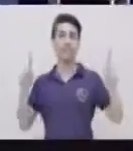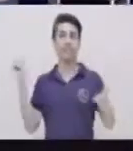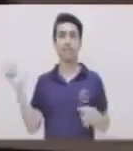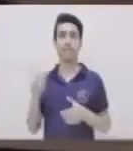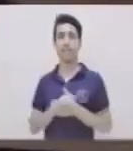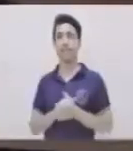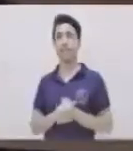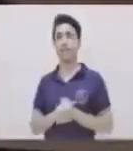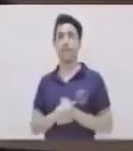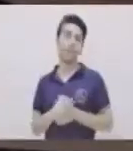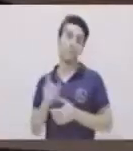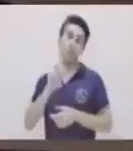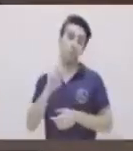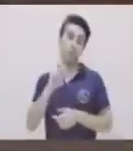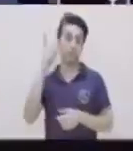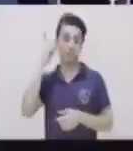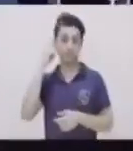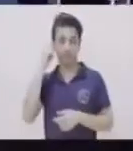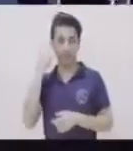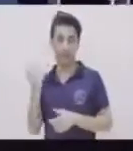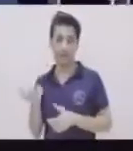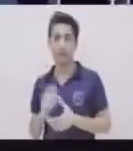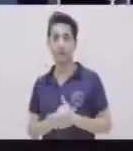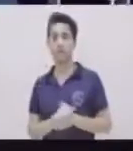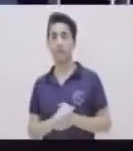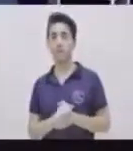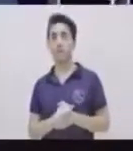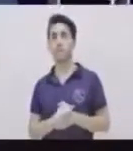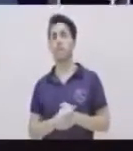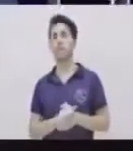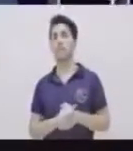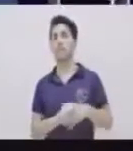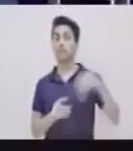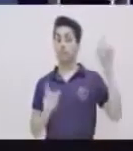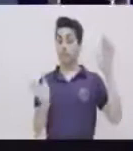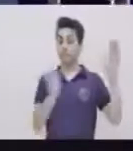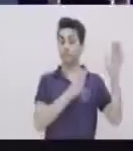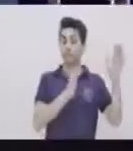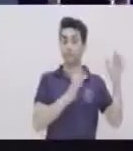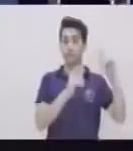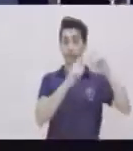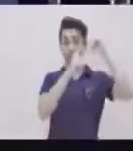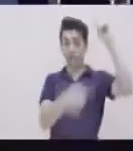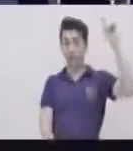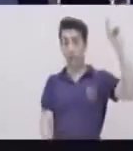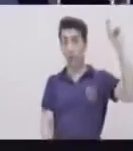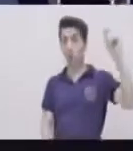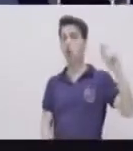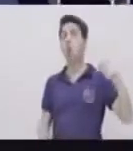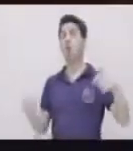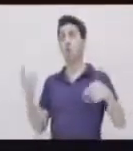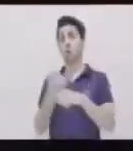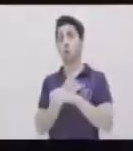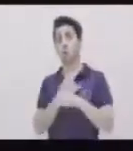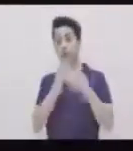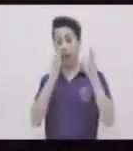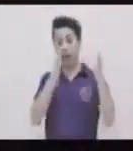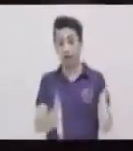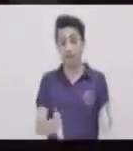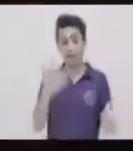otro. Vemos cómo está construido y vemos el brillo, se puede